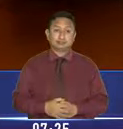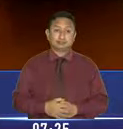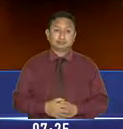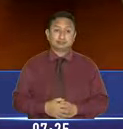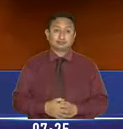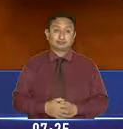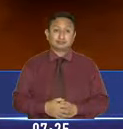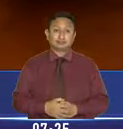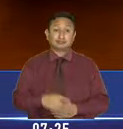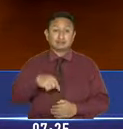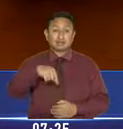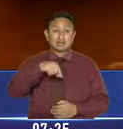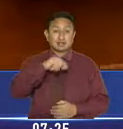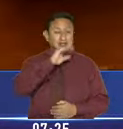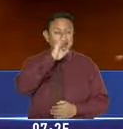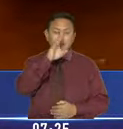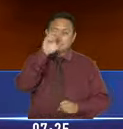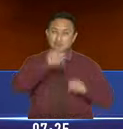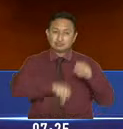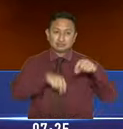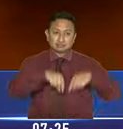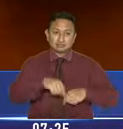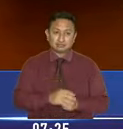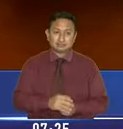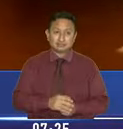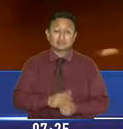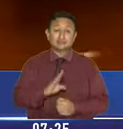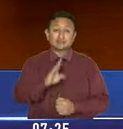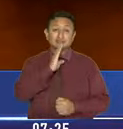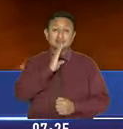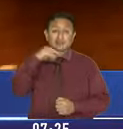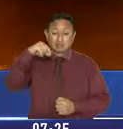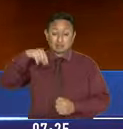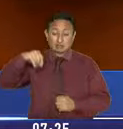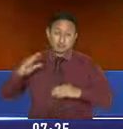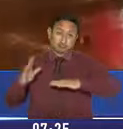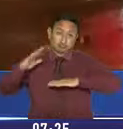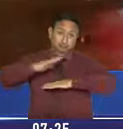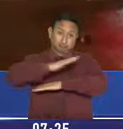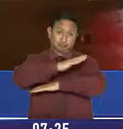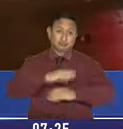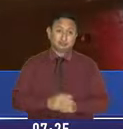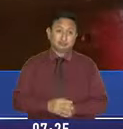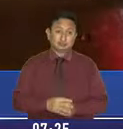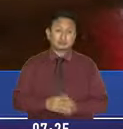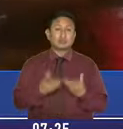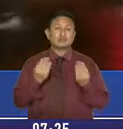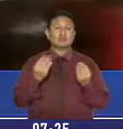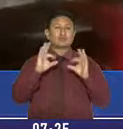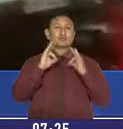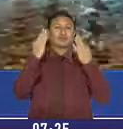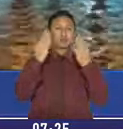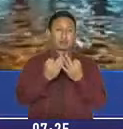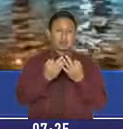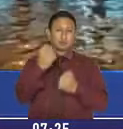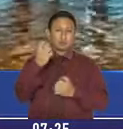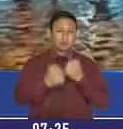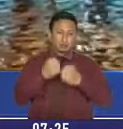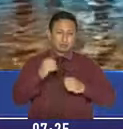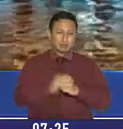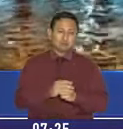sube. Cada que hay lluvia pasan por lo mismo. Son decenas de familias afectadas quienes solicitan acciones urgentes